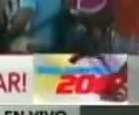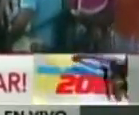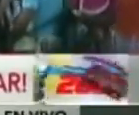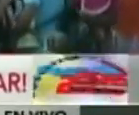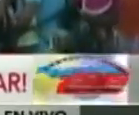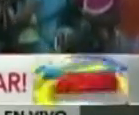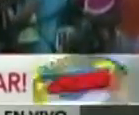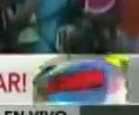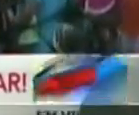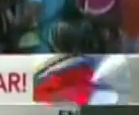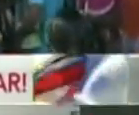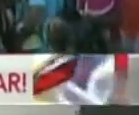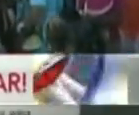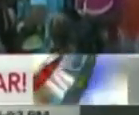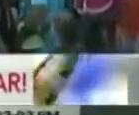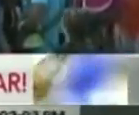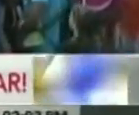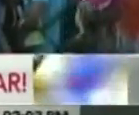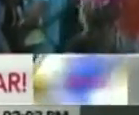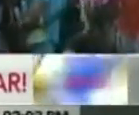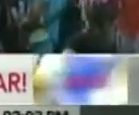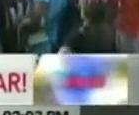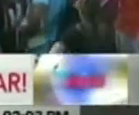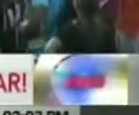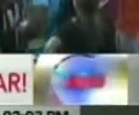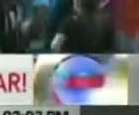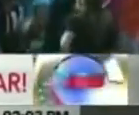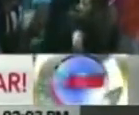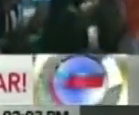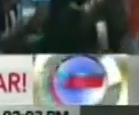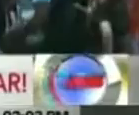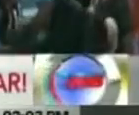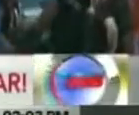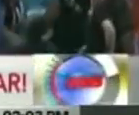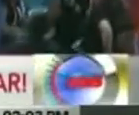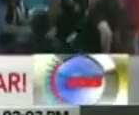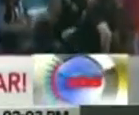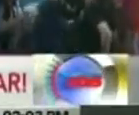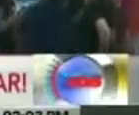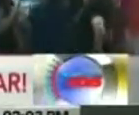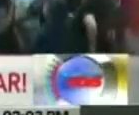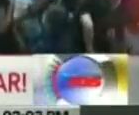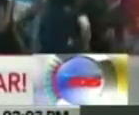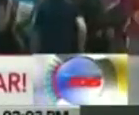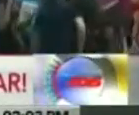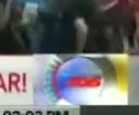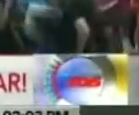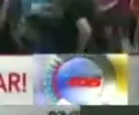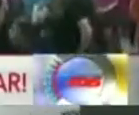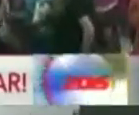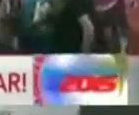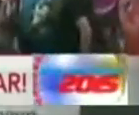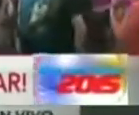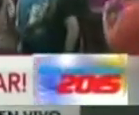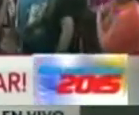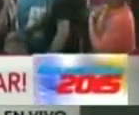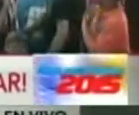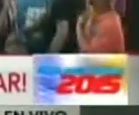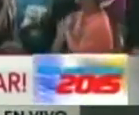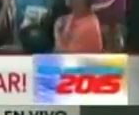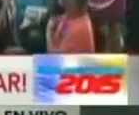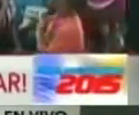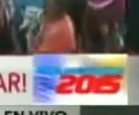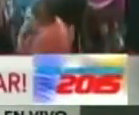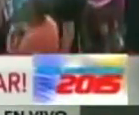No es una elección presidencial, no es un referendo presidencial, pero la gente se lanzó a la calle a recibir a Nicolás Maduro, quien le ha tocado la dura labor